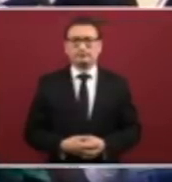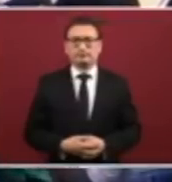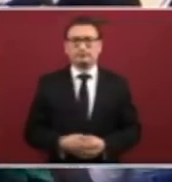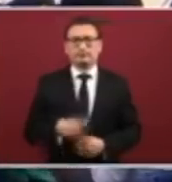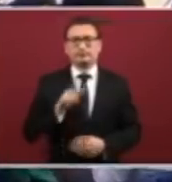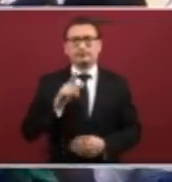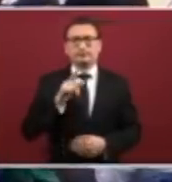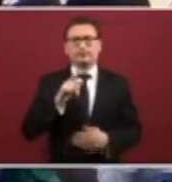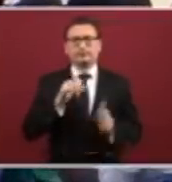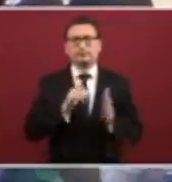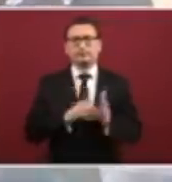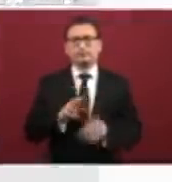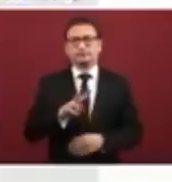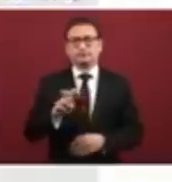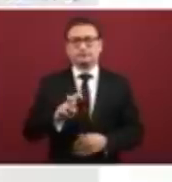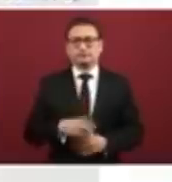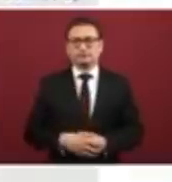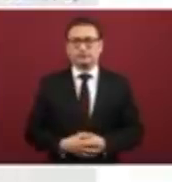17.200.